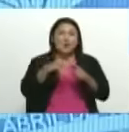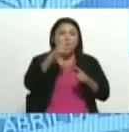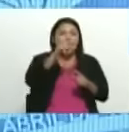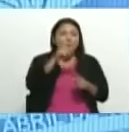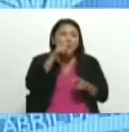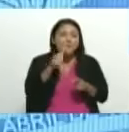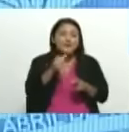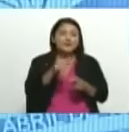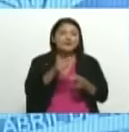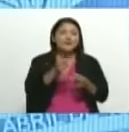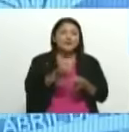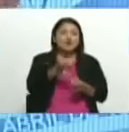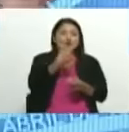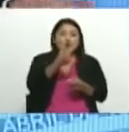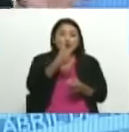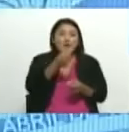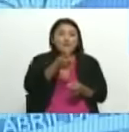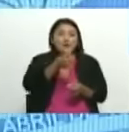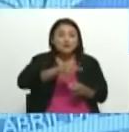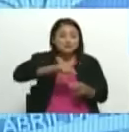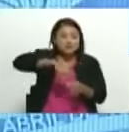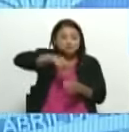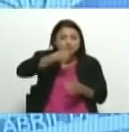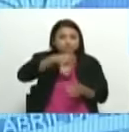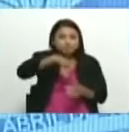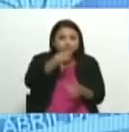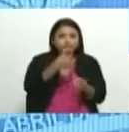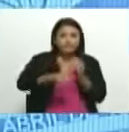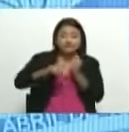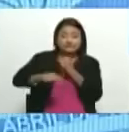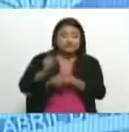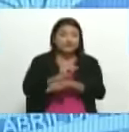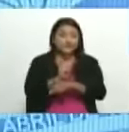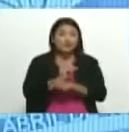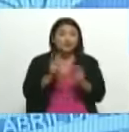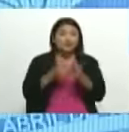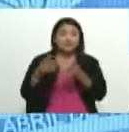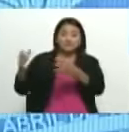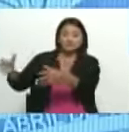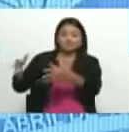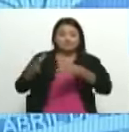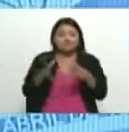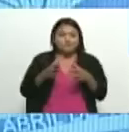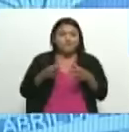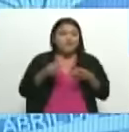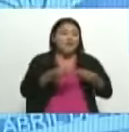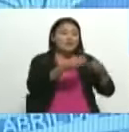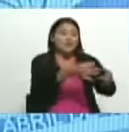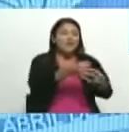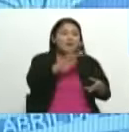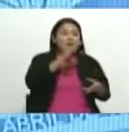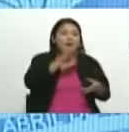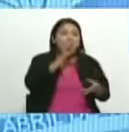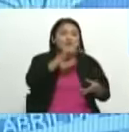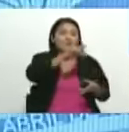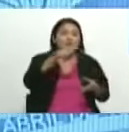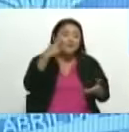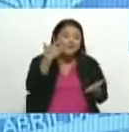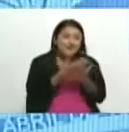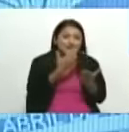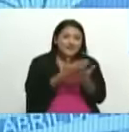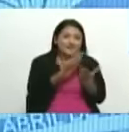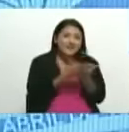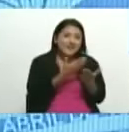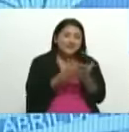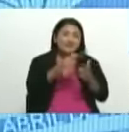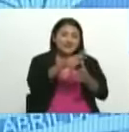laxante. El doctor Regoxal, cuando llegaban las actas a la Junta Nacional Electoral, repartía café con laxante a los testigos de las